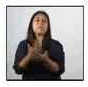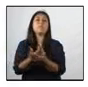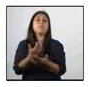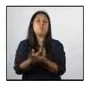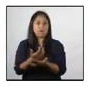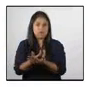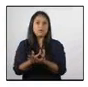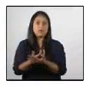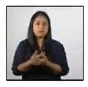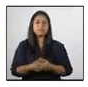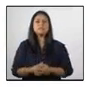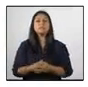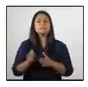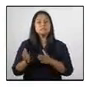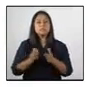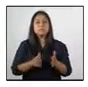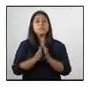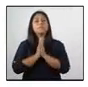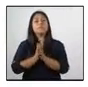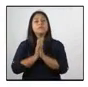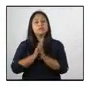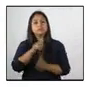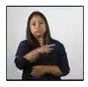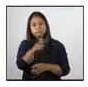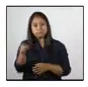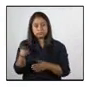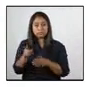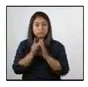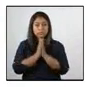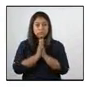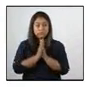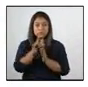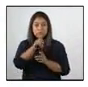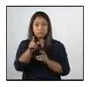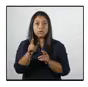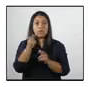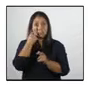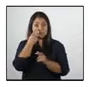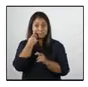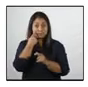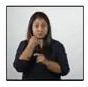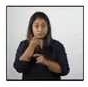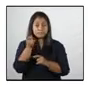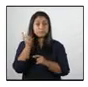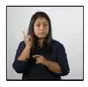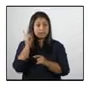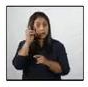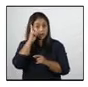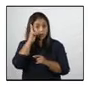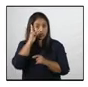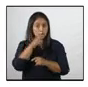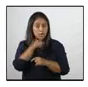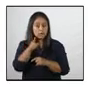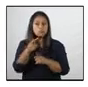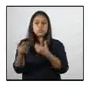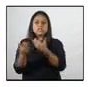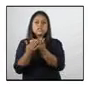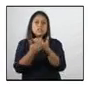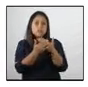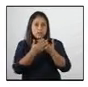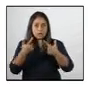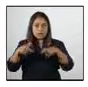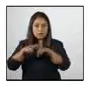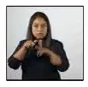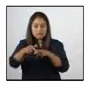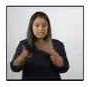saturación de agua les pedimos a todos que por favor guarden esta imagen y si ustedes están cerca de un lugar que en donde se